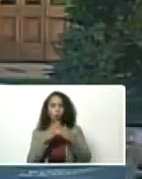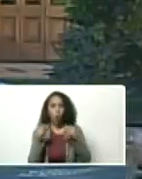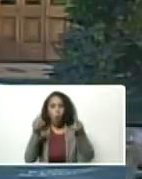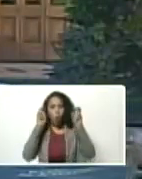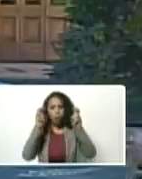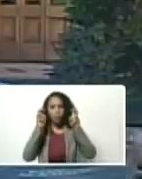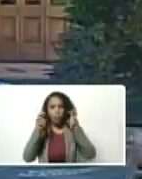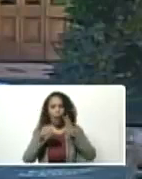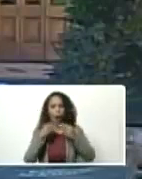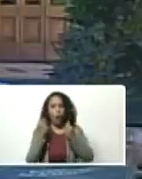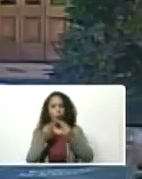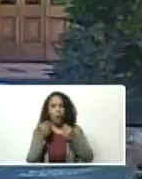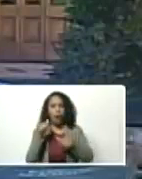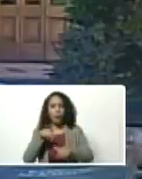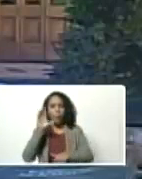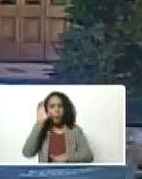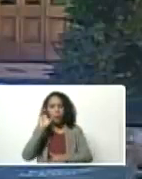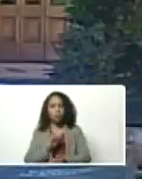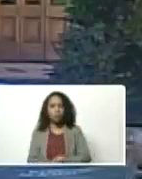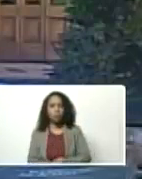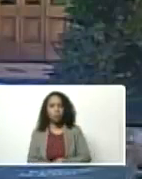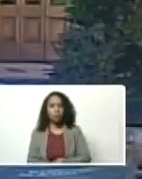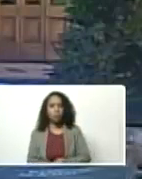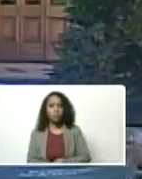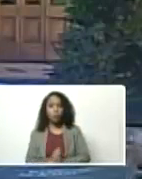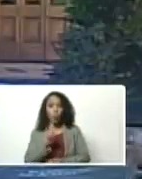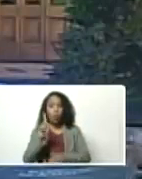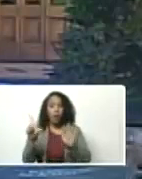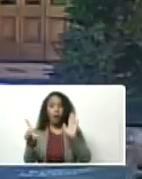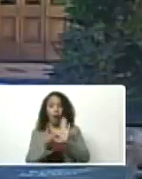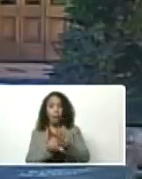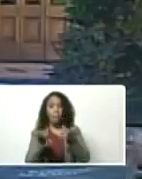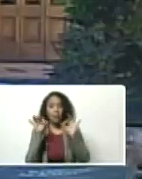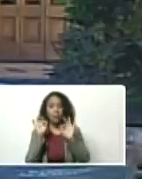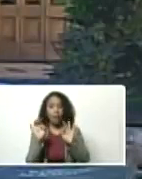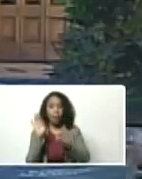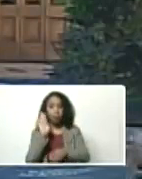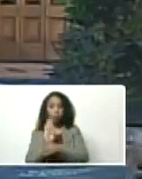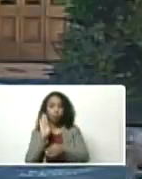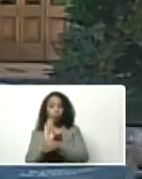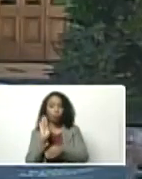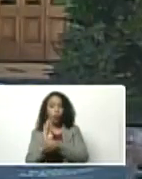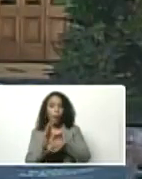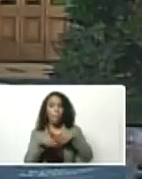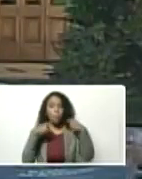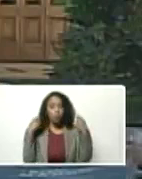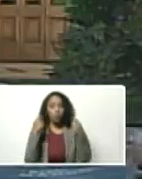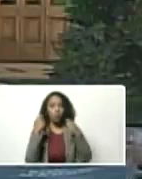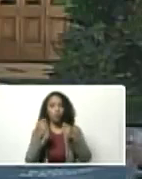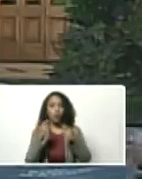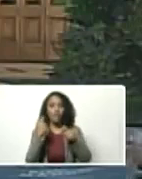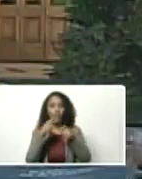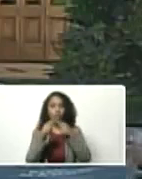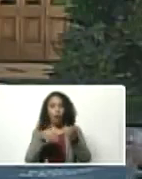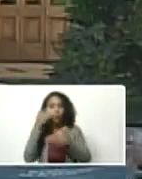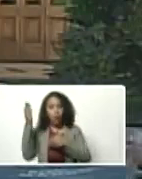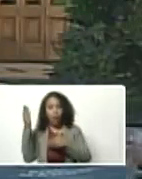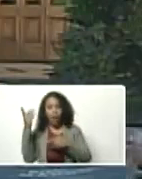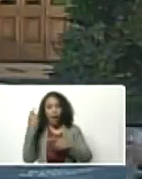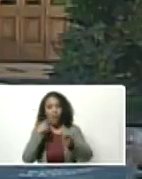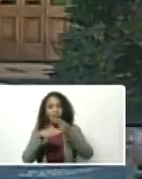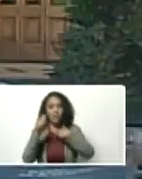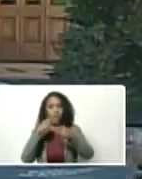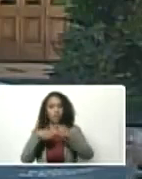sectores económicos del país, una ley especial de protección y promoción de la exportación e